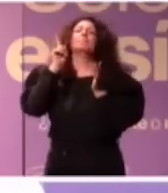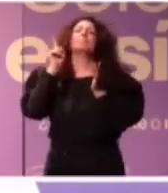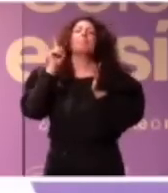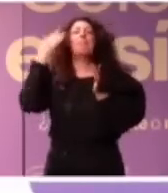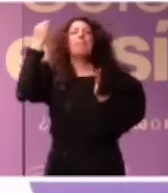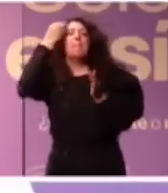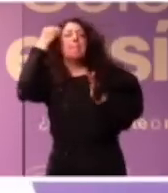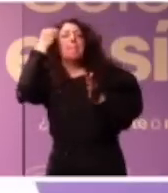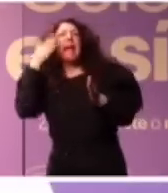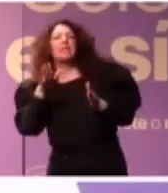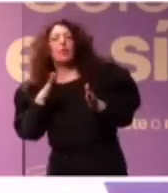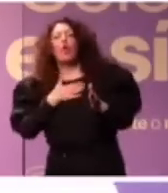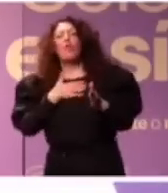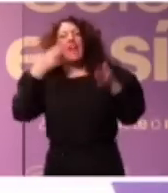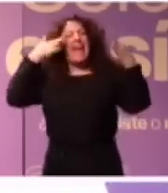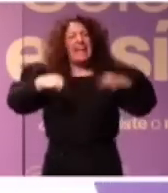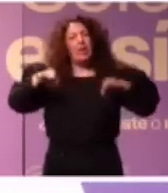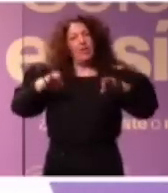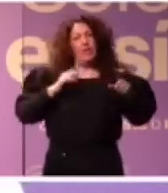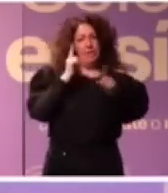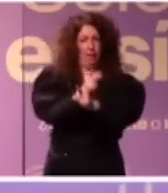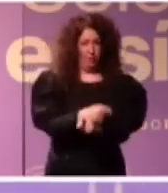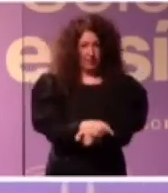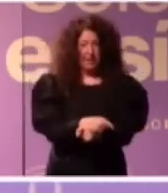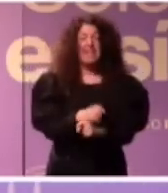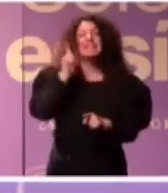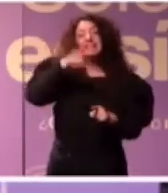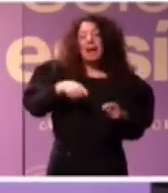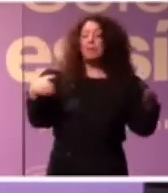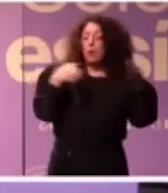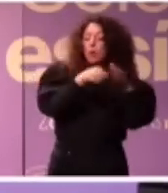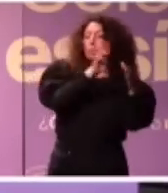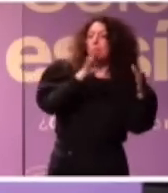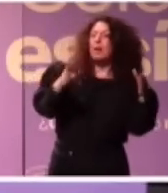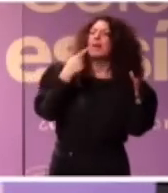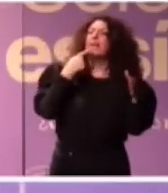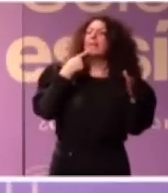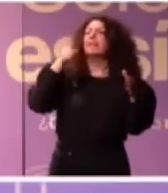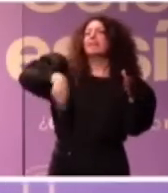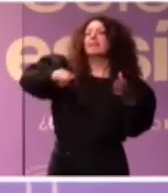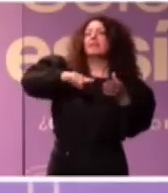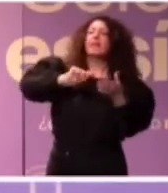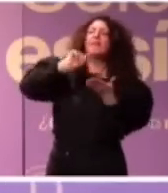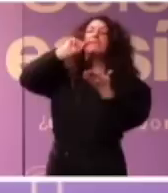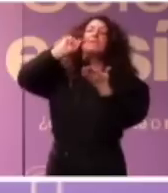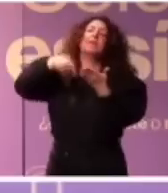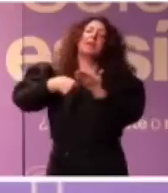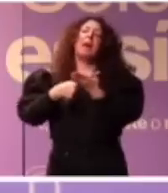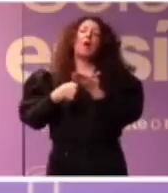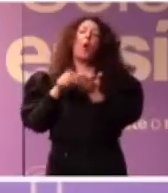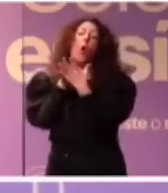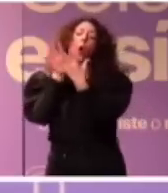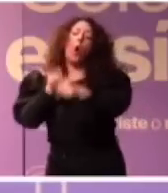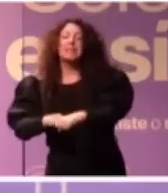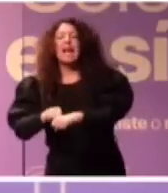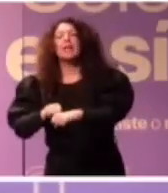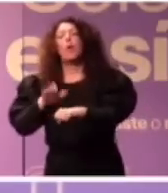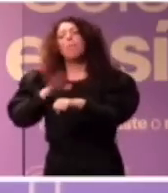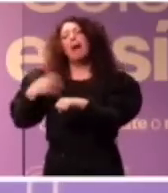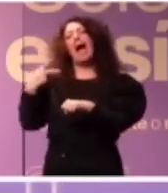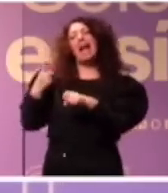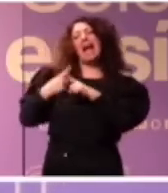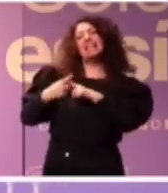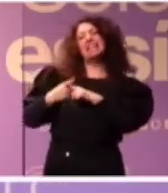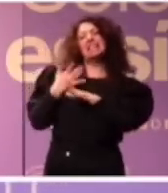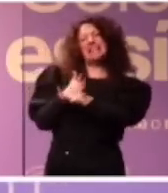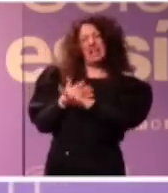inocencia de los hombres. Un partido que nos decía que íbamos a pedir firmar un contrato para mantener relaciones sexuales.